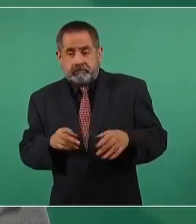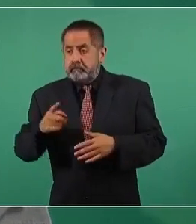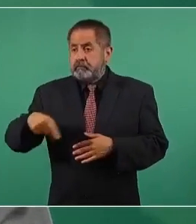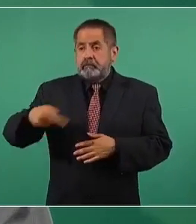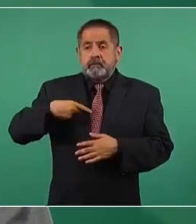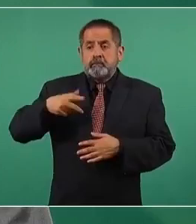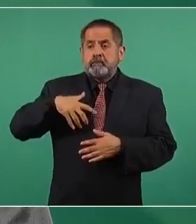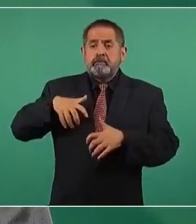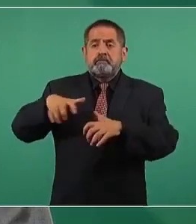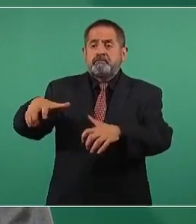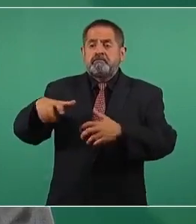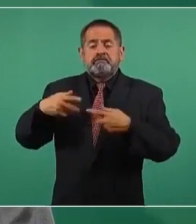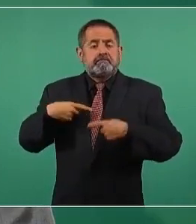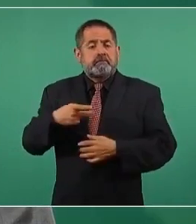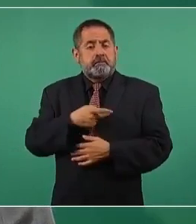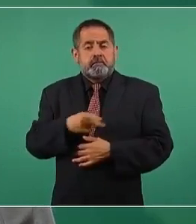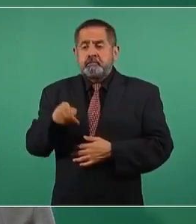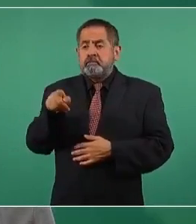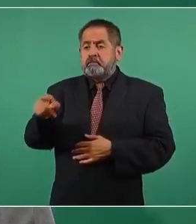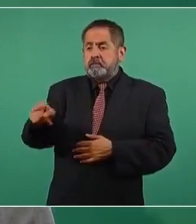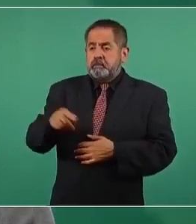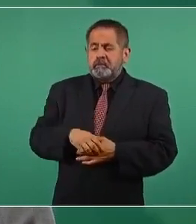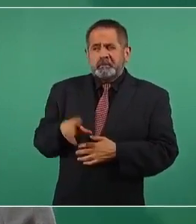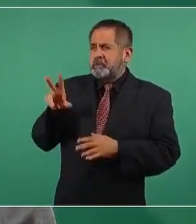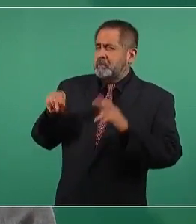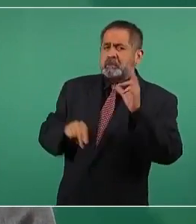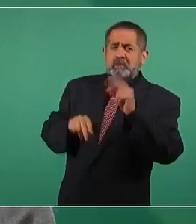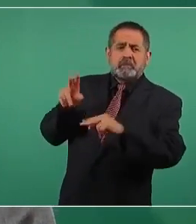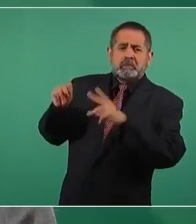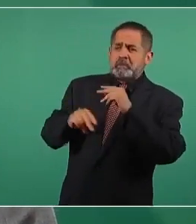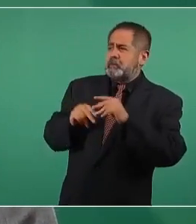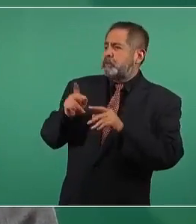los pobres es paternalismo.